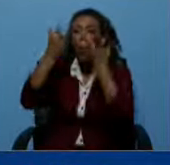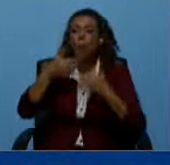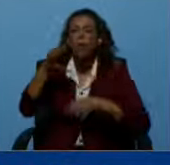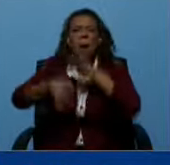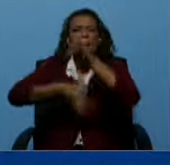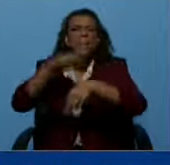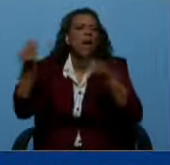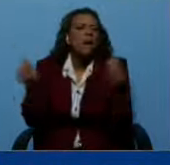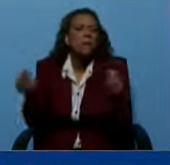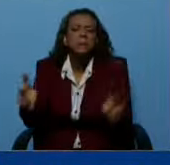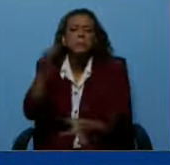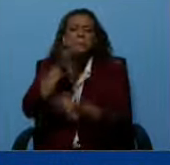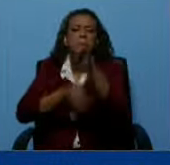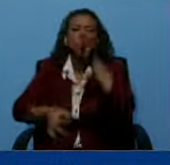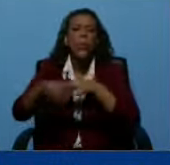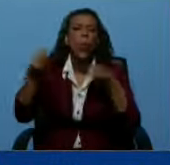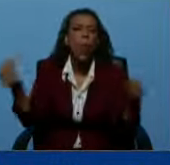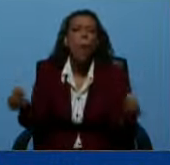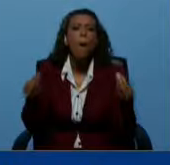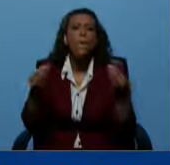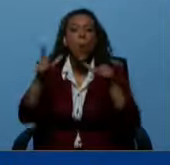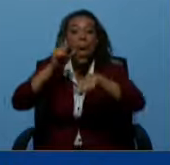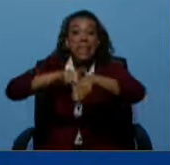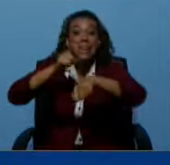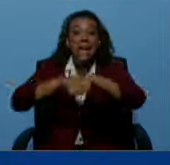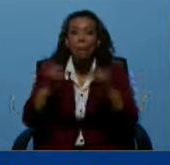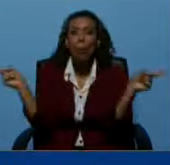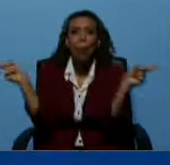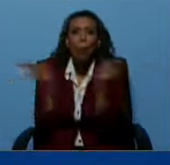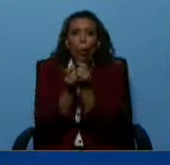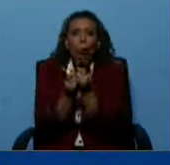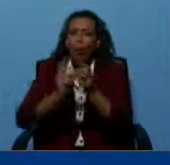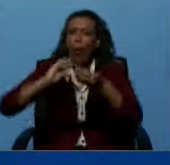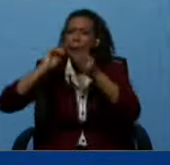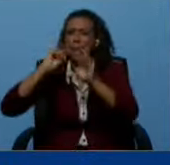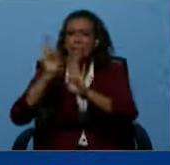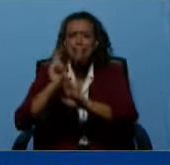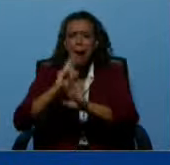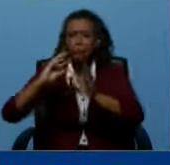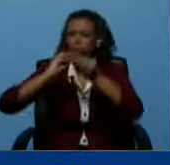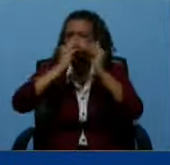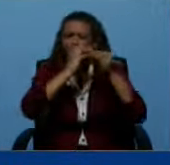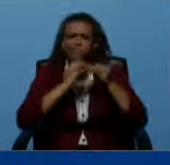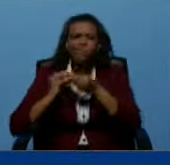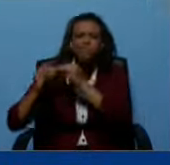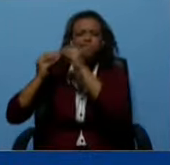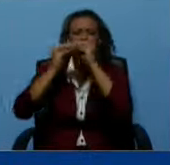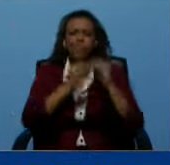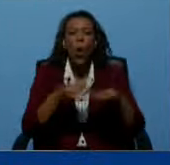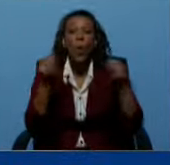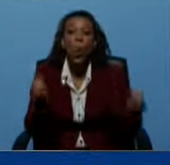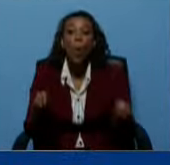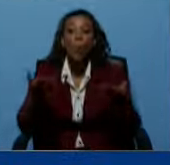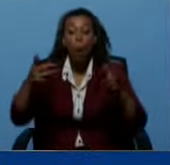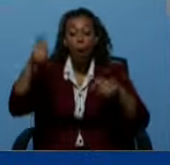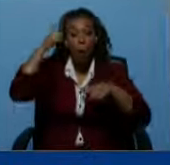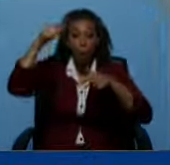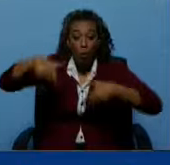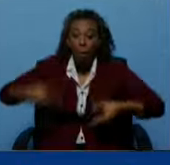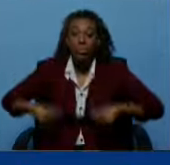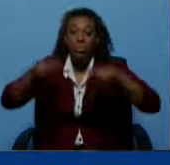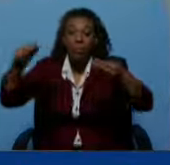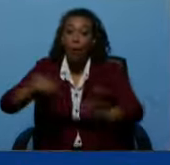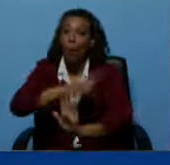explicar cómo fue en tiempo récord la rehabilitación y cómo lo estamos entregando hoy